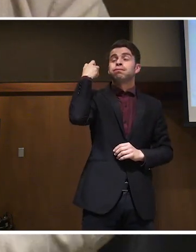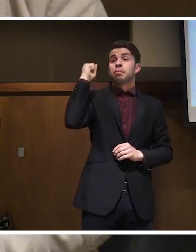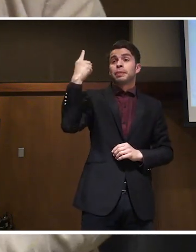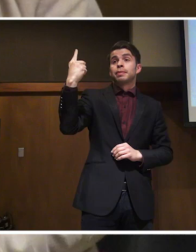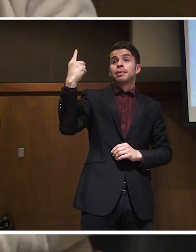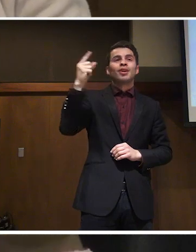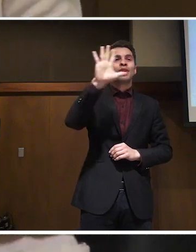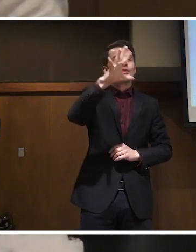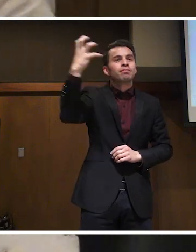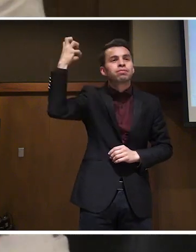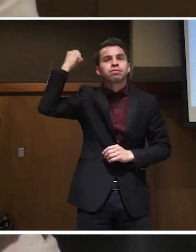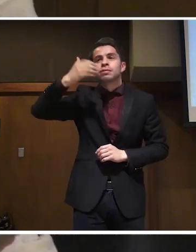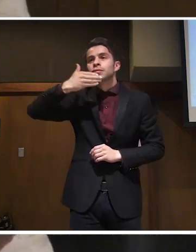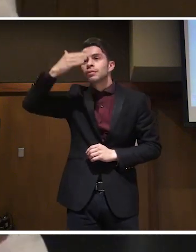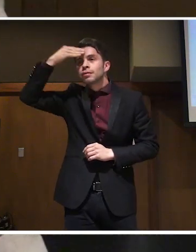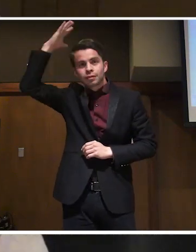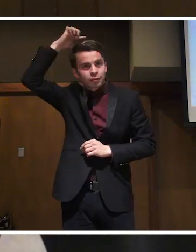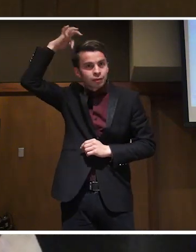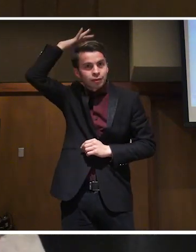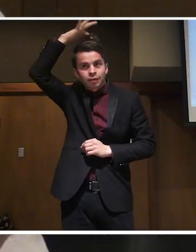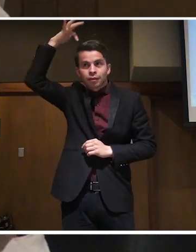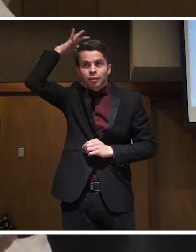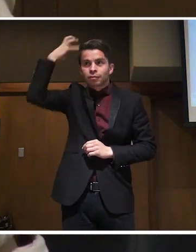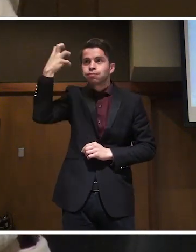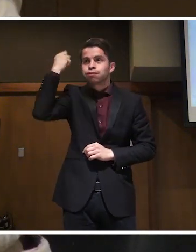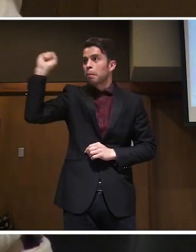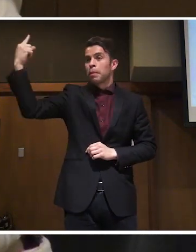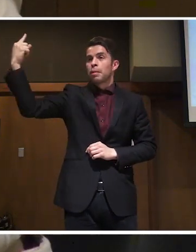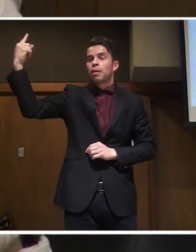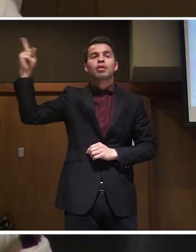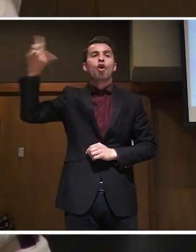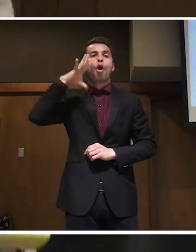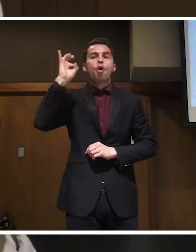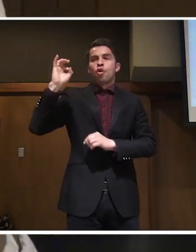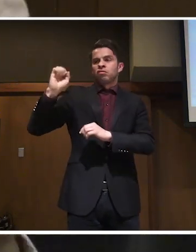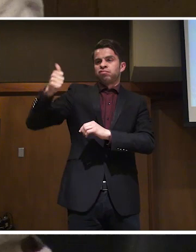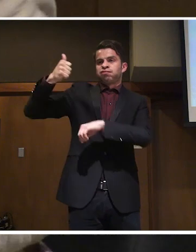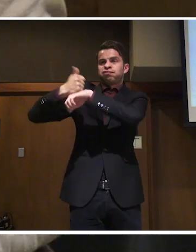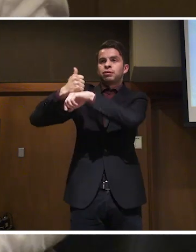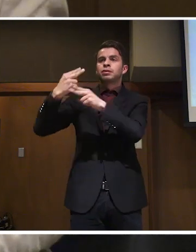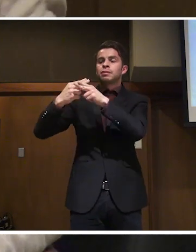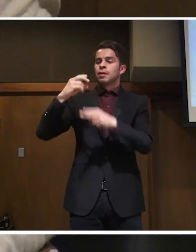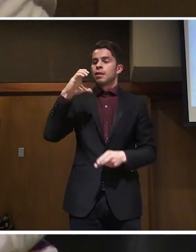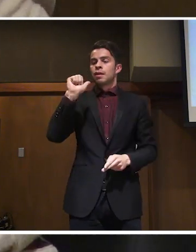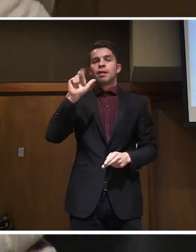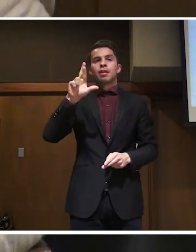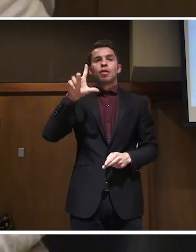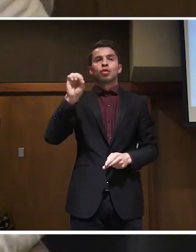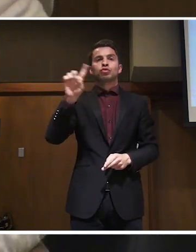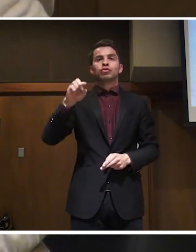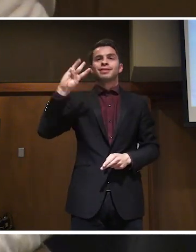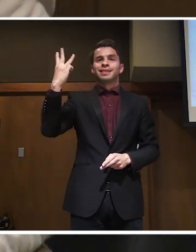los jesuitas, tras la expulsión de los jesuitas por Carlos III. Como 10 años después de la expulsión de los